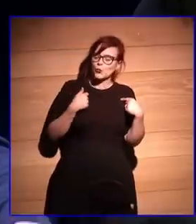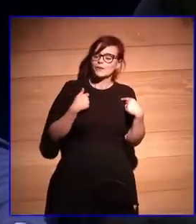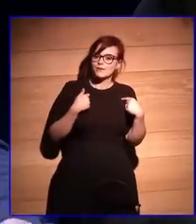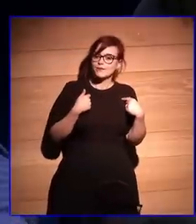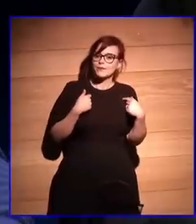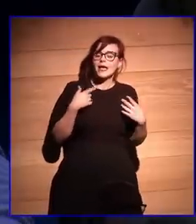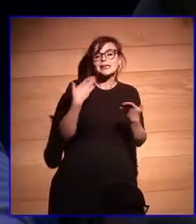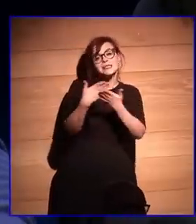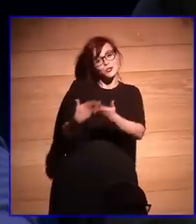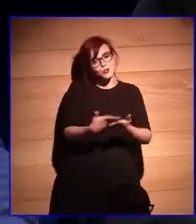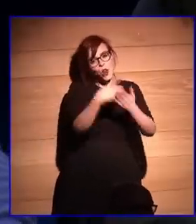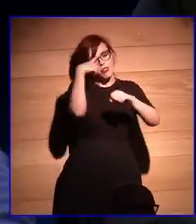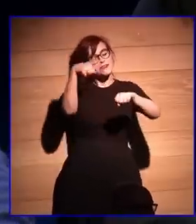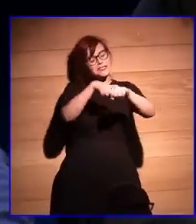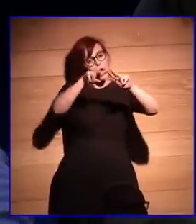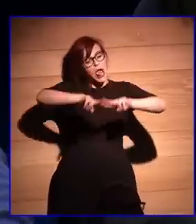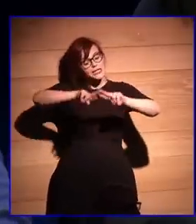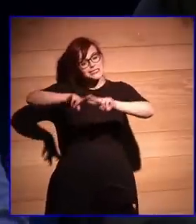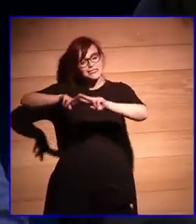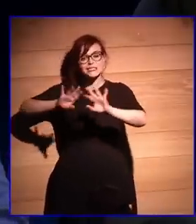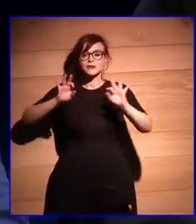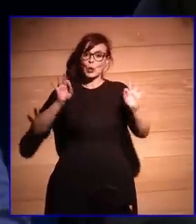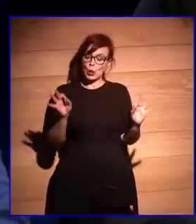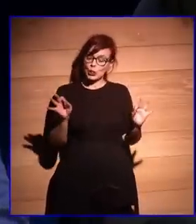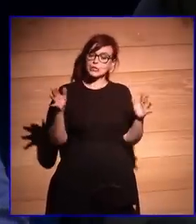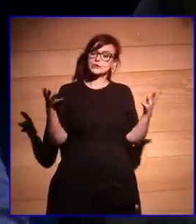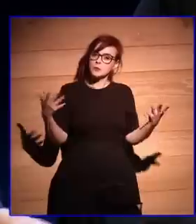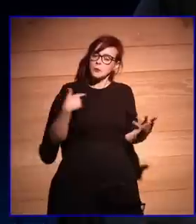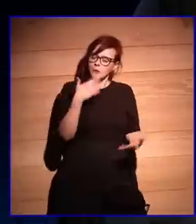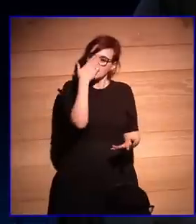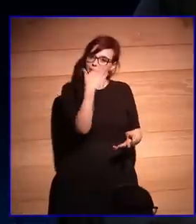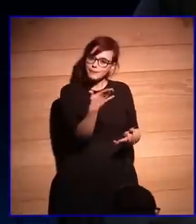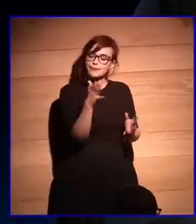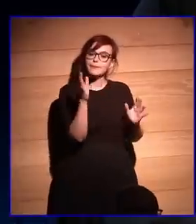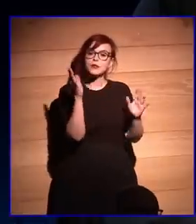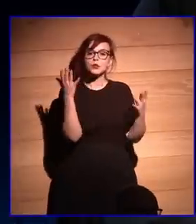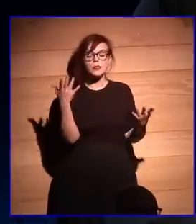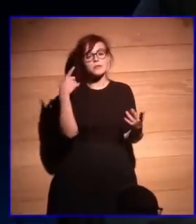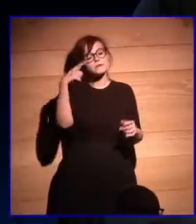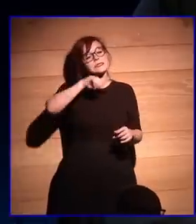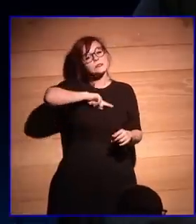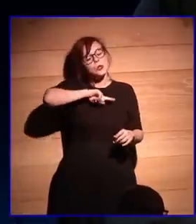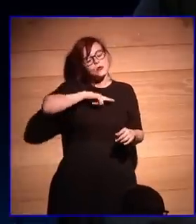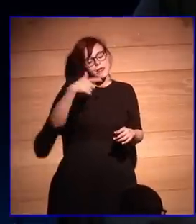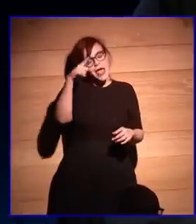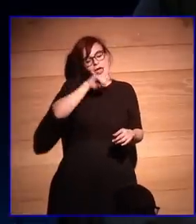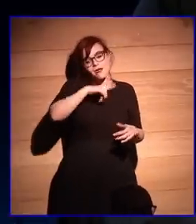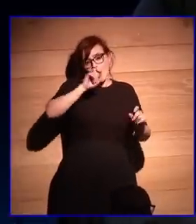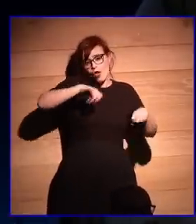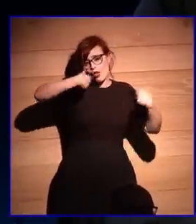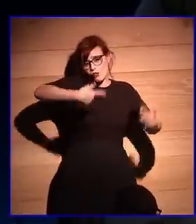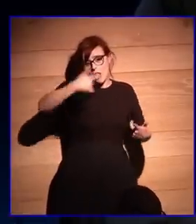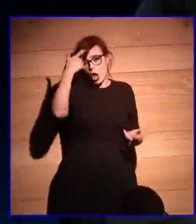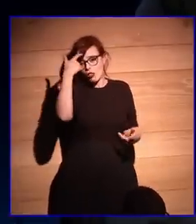yo soy de la escuela psicoanalítica, claro, yo, en fin. Entonces, yo creo, de verdad, sinceramente, creo que el inconsciente es más poderoso